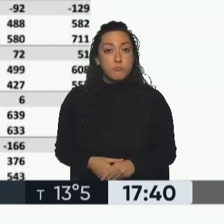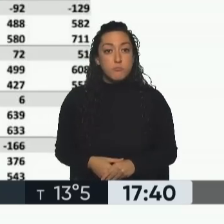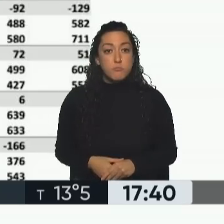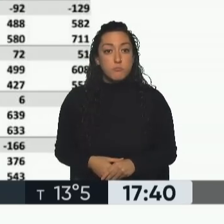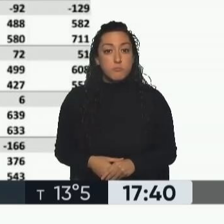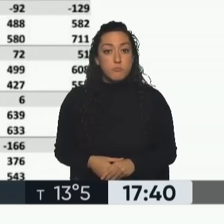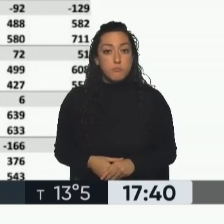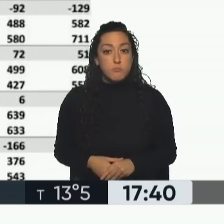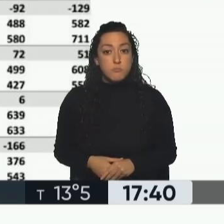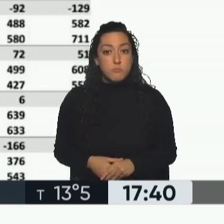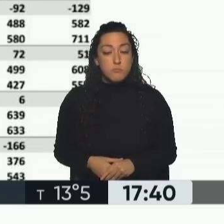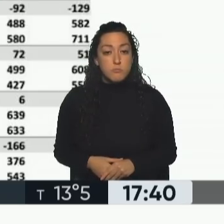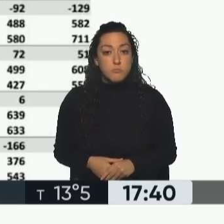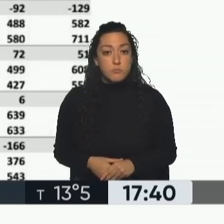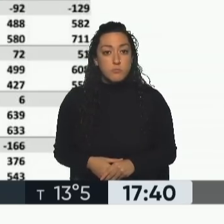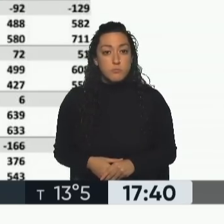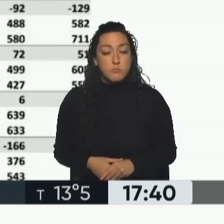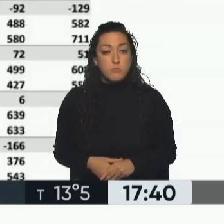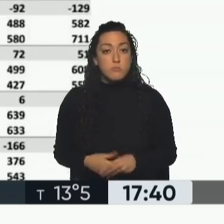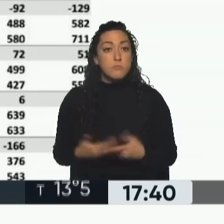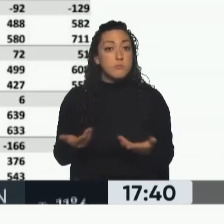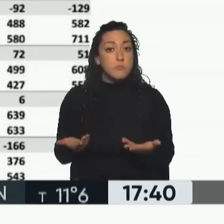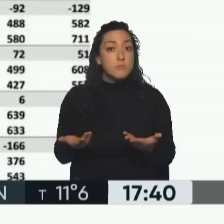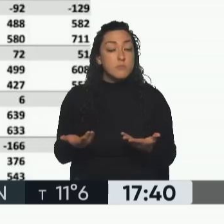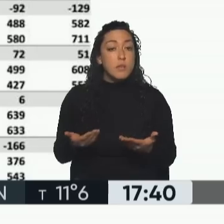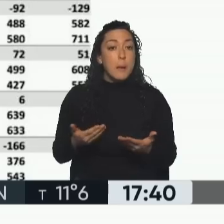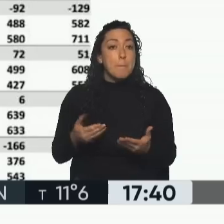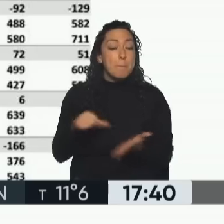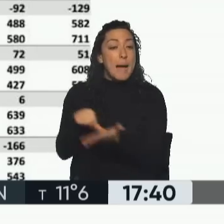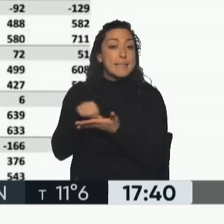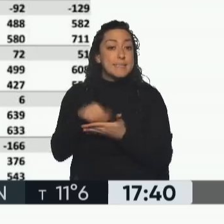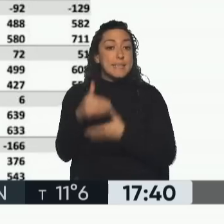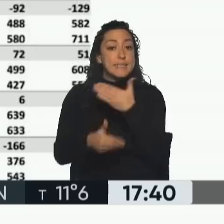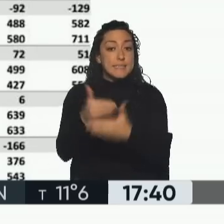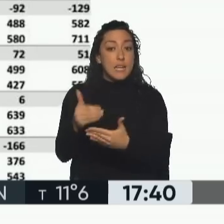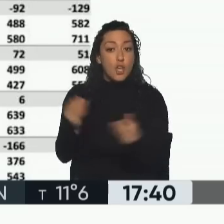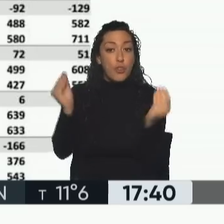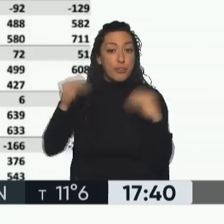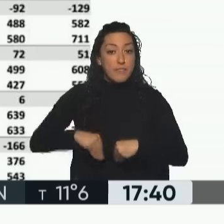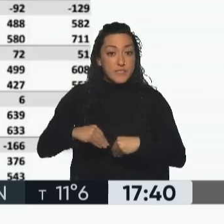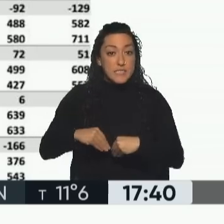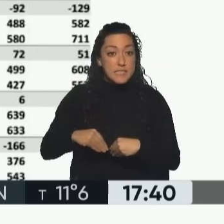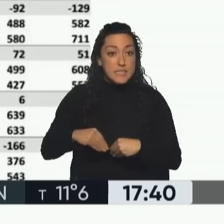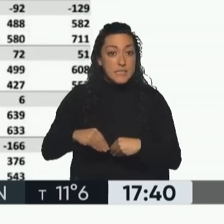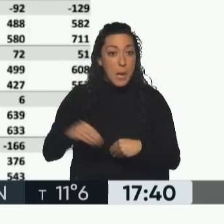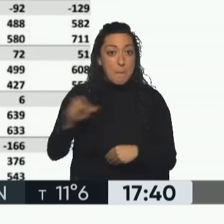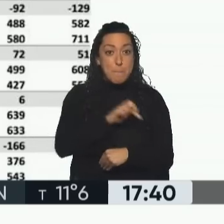el superávit comercial de los países desarrollados, el déficit más grande,